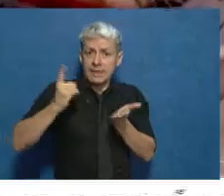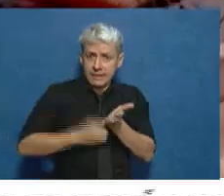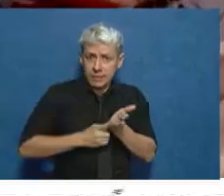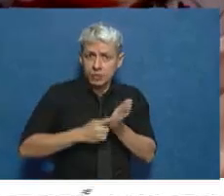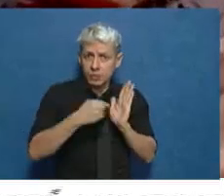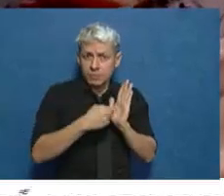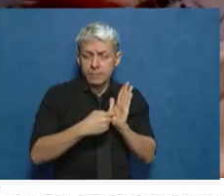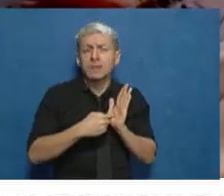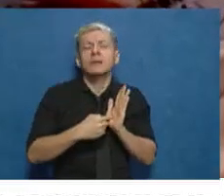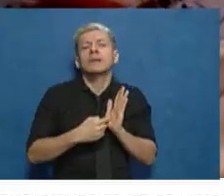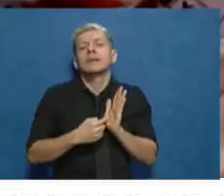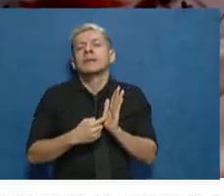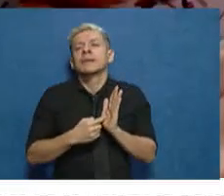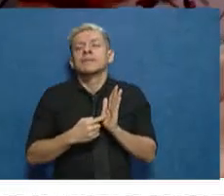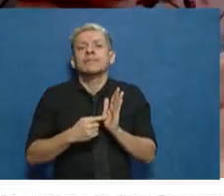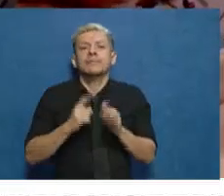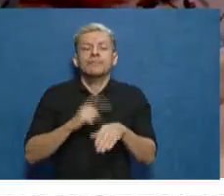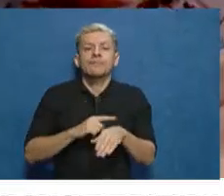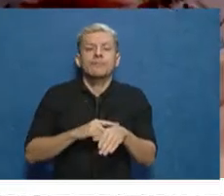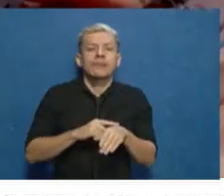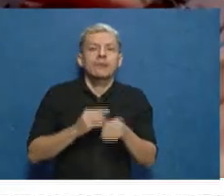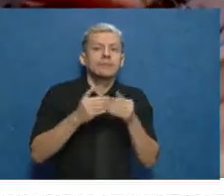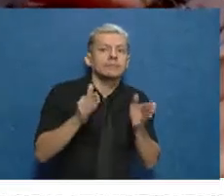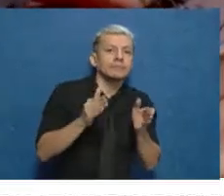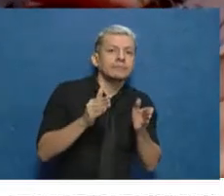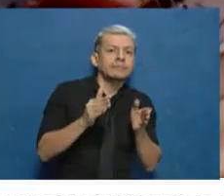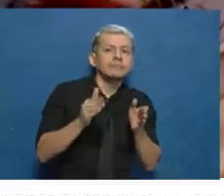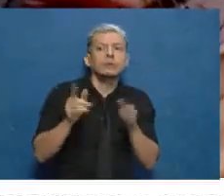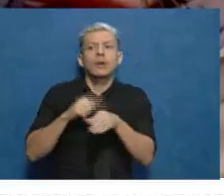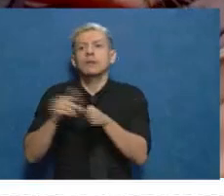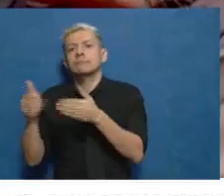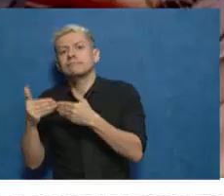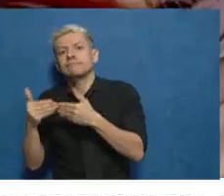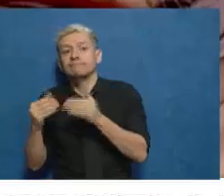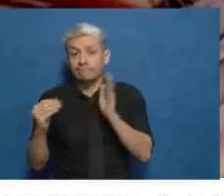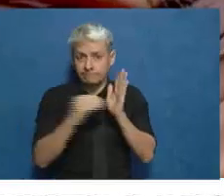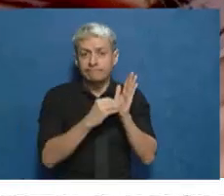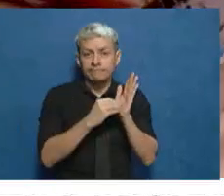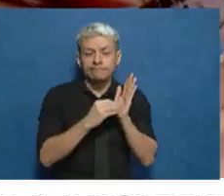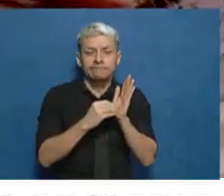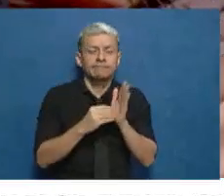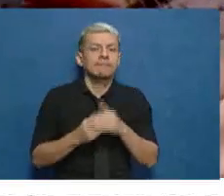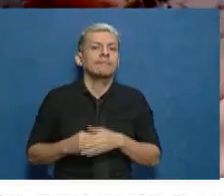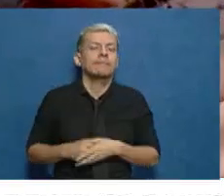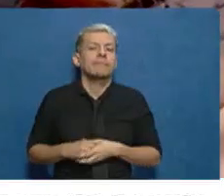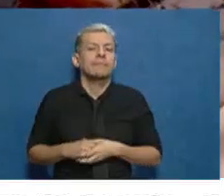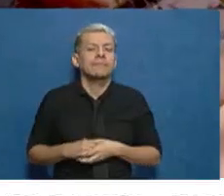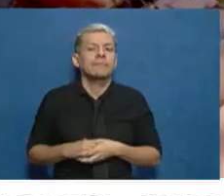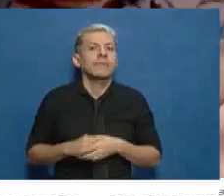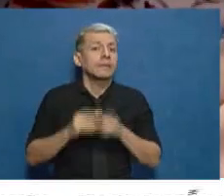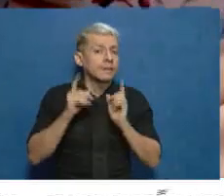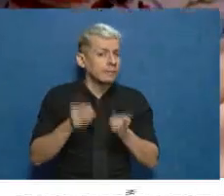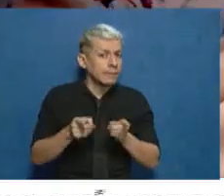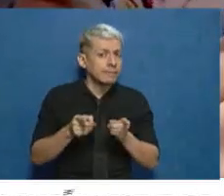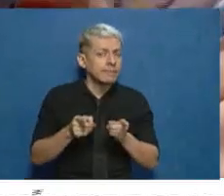trabajar no solo establece el horario de apertura, sugiere horario de cierre, lo hace para todas las actividades, sino que también resalta